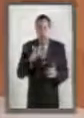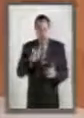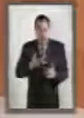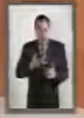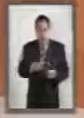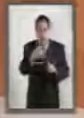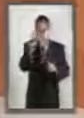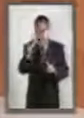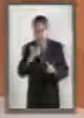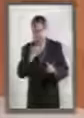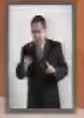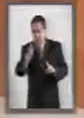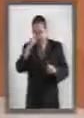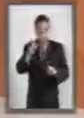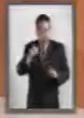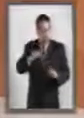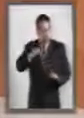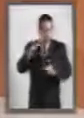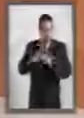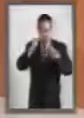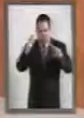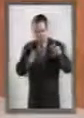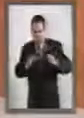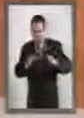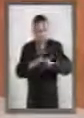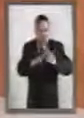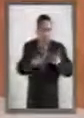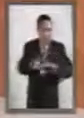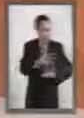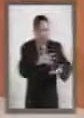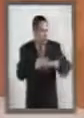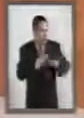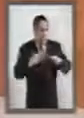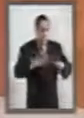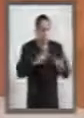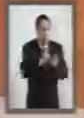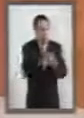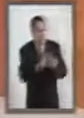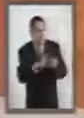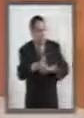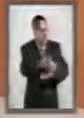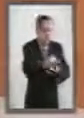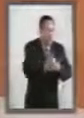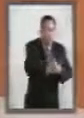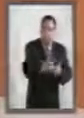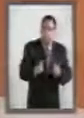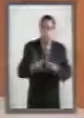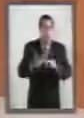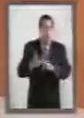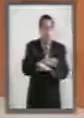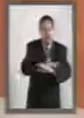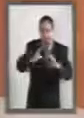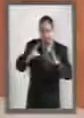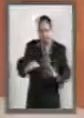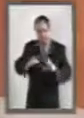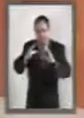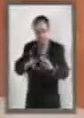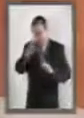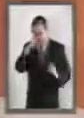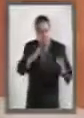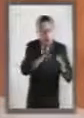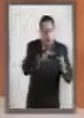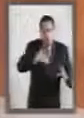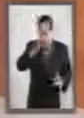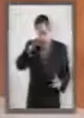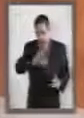tengan habilidades, destrezas y competencias para interactuar con la población civil. Aquellos que reciban una formación de proximidad social,